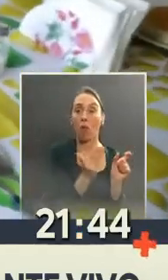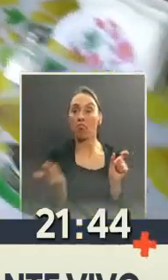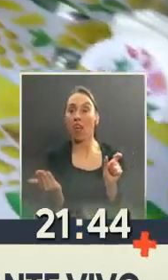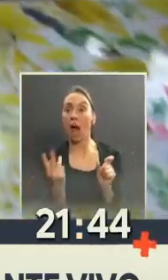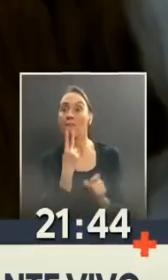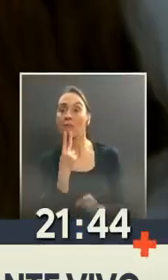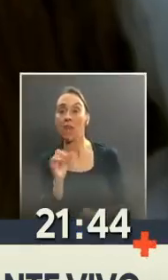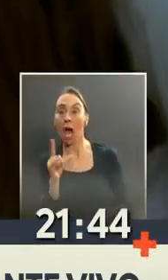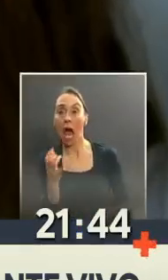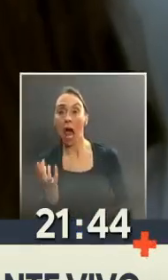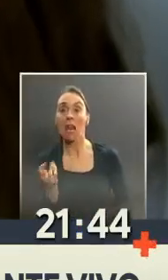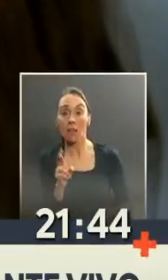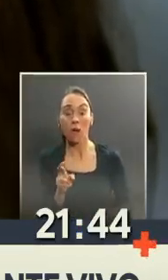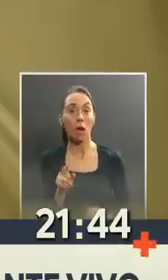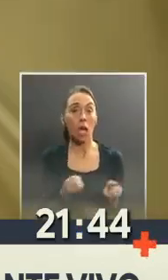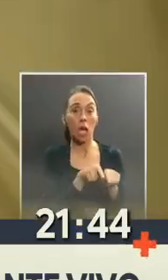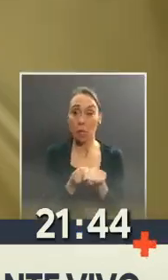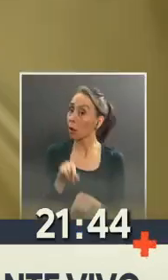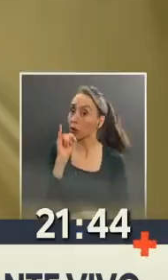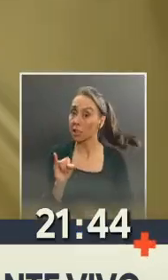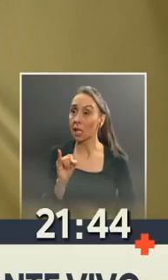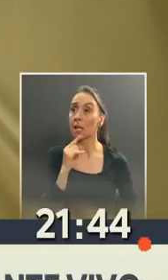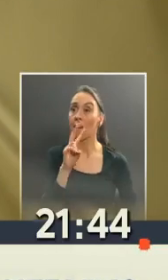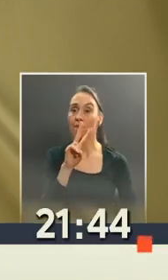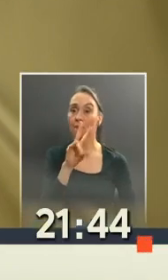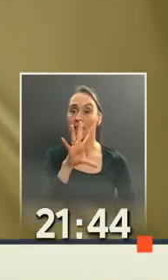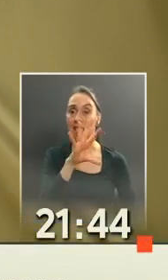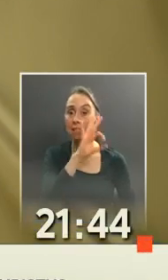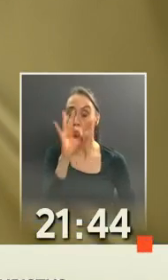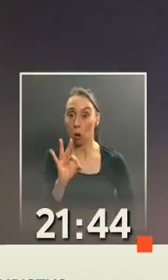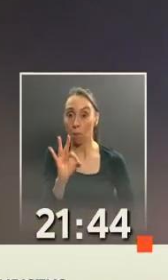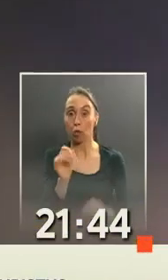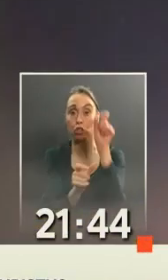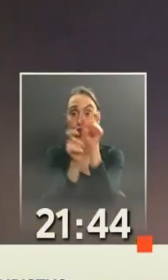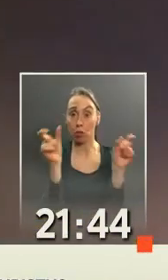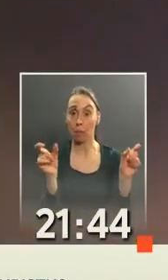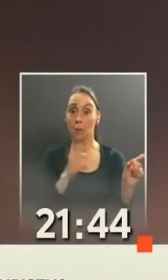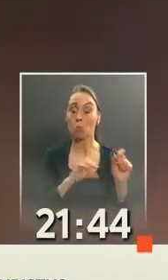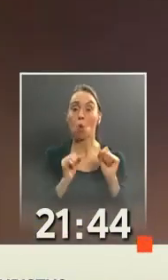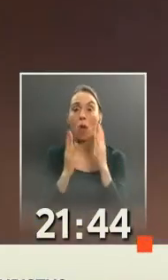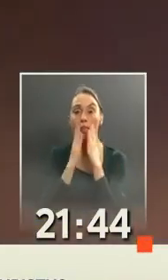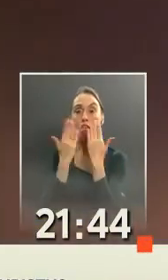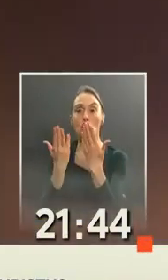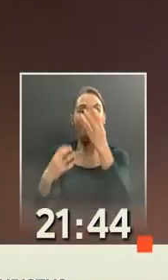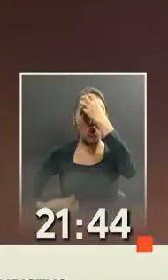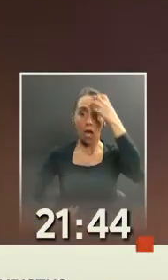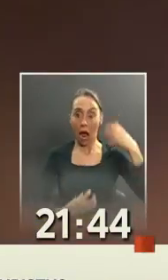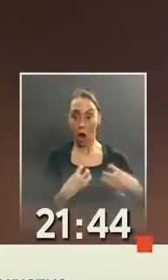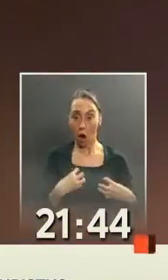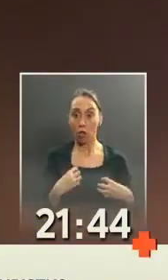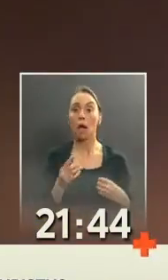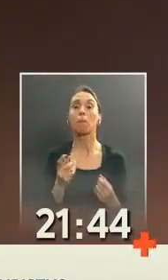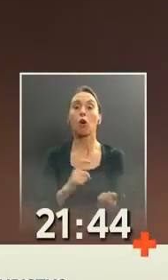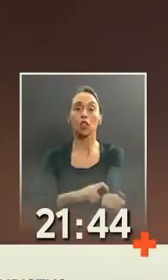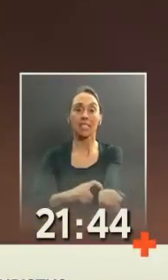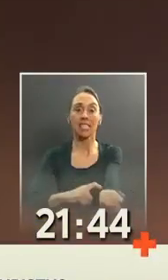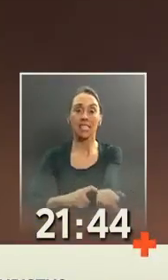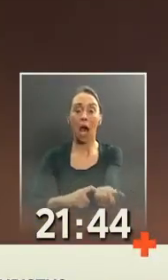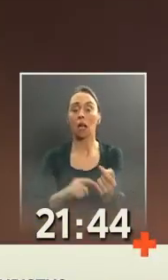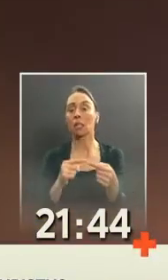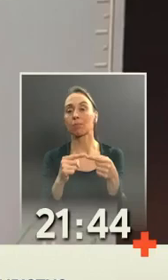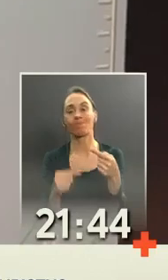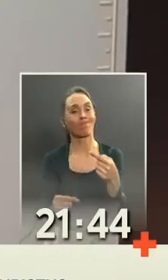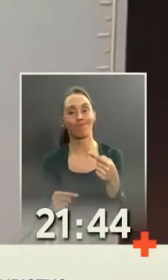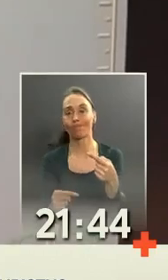no dudaron. El 25% puede llegar a ser donante efectivamente, ya sea porque el grupo de sangre no es compatible,